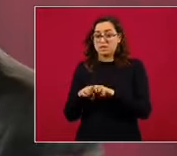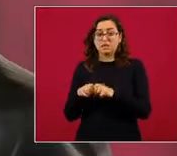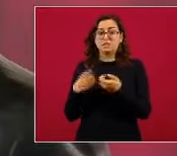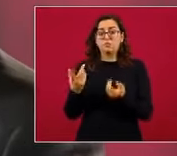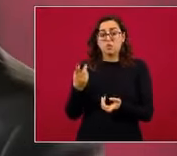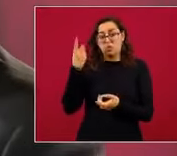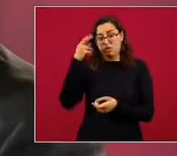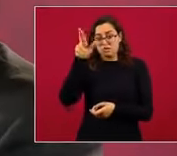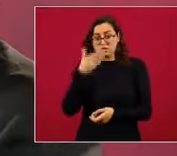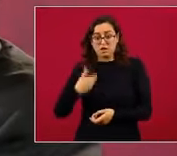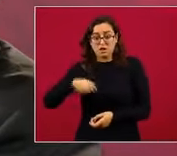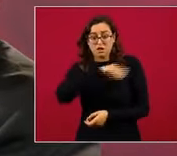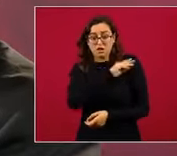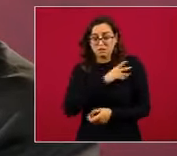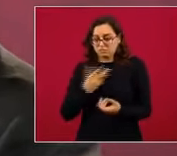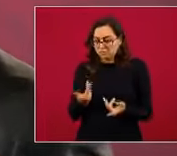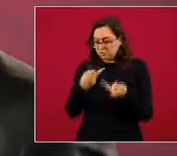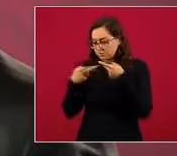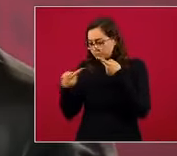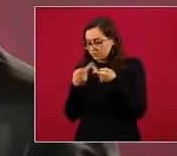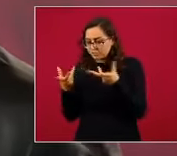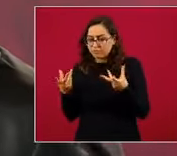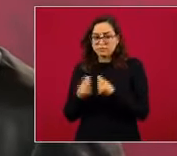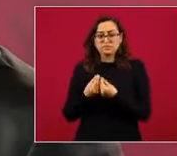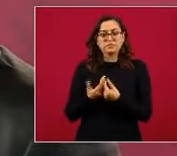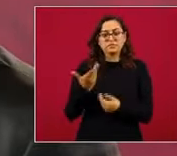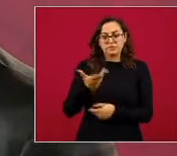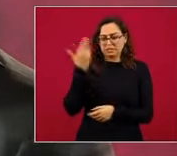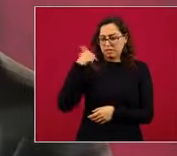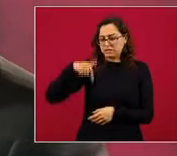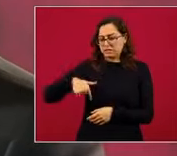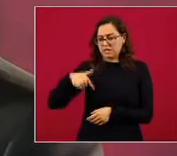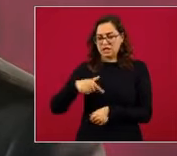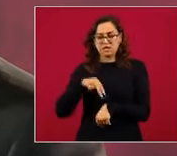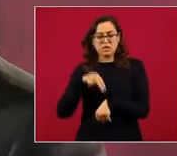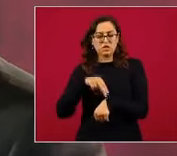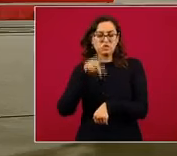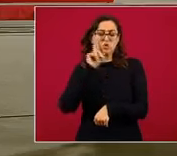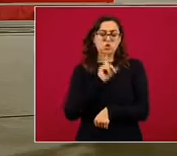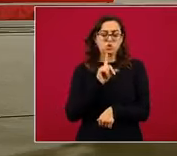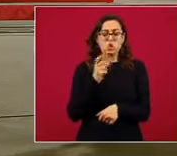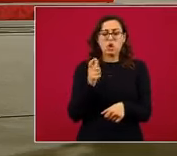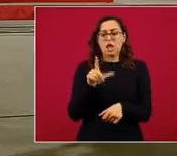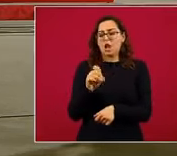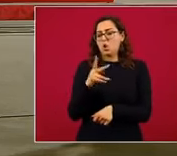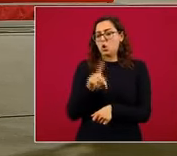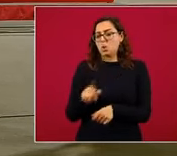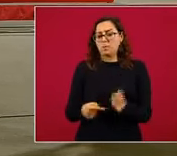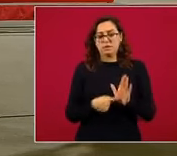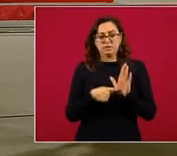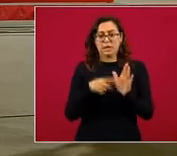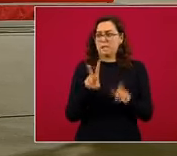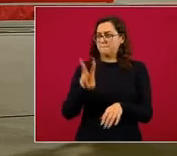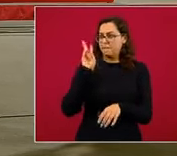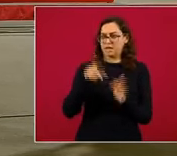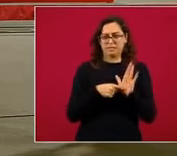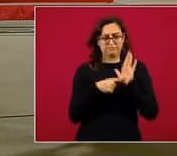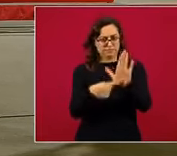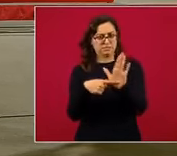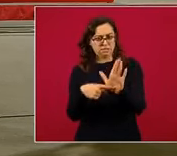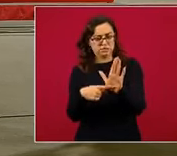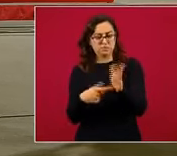avances de este plan conjunto que presentó aquí la doctora López Arellano, secretaria de Salud de la Ciudad de México, el viernes